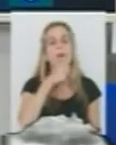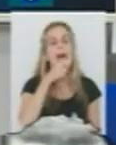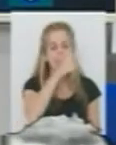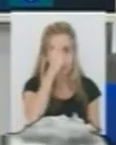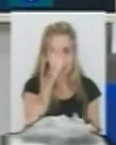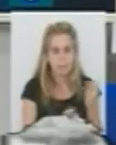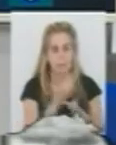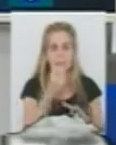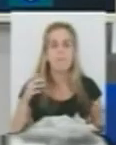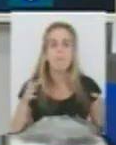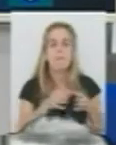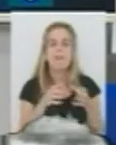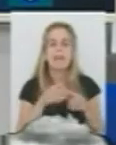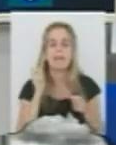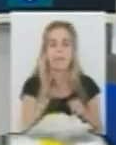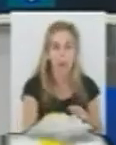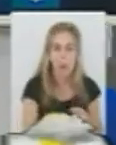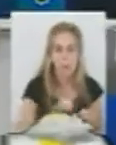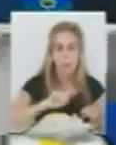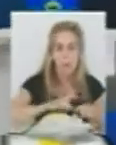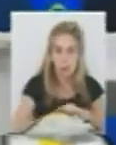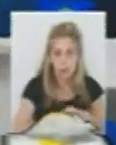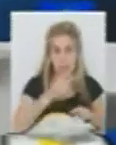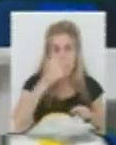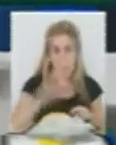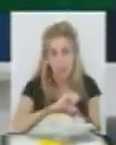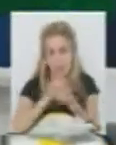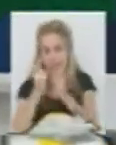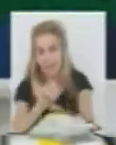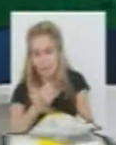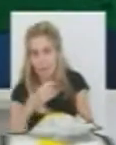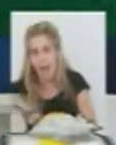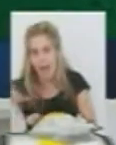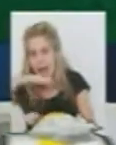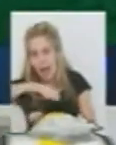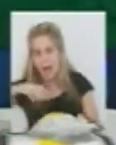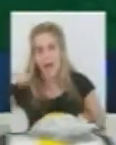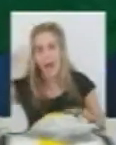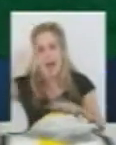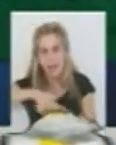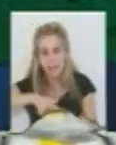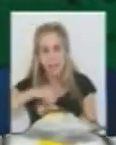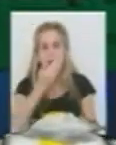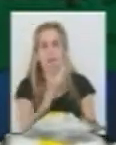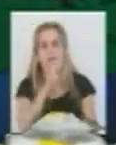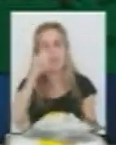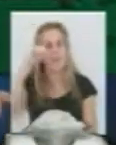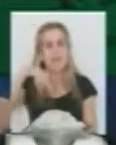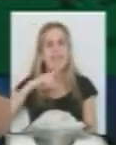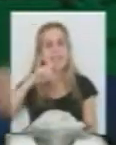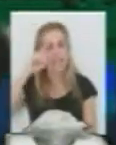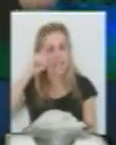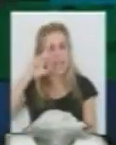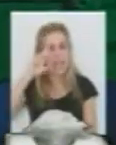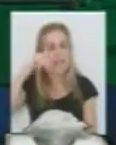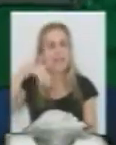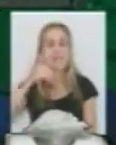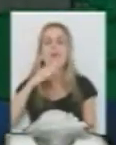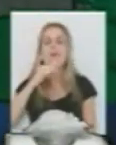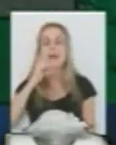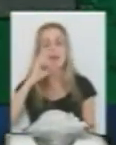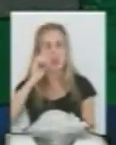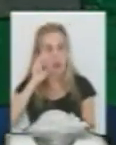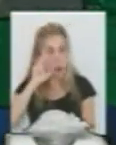él. Se pasa, entre comillas, al Frente Renovador para llegar, esto lo ponemos un poquito más acá, y el fin del camino, el que